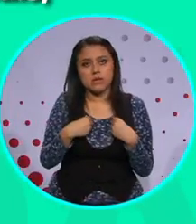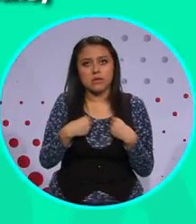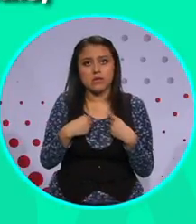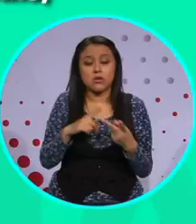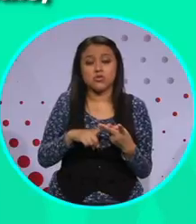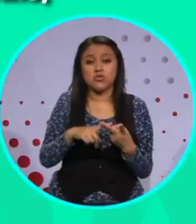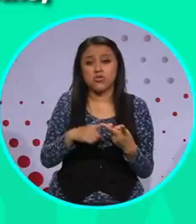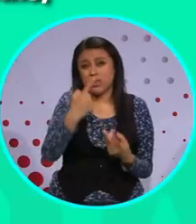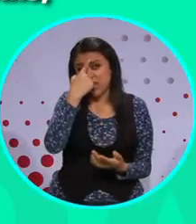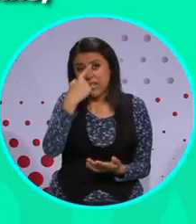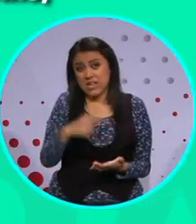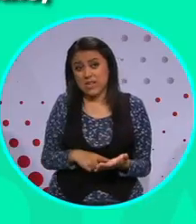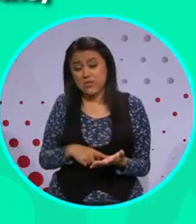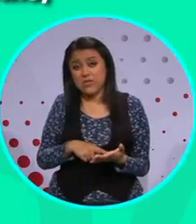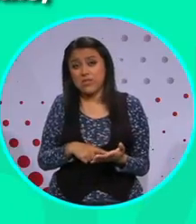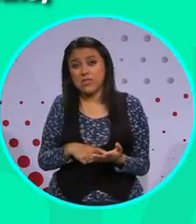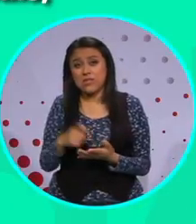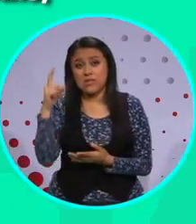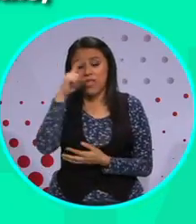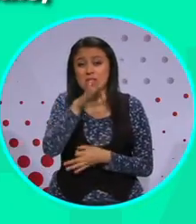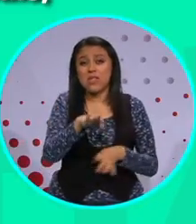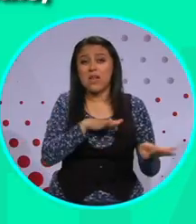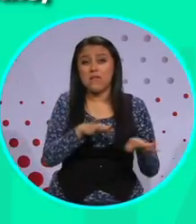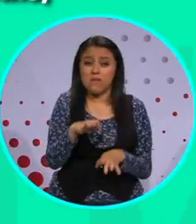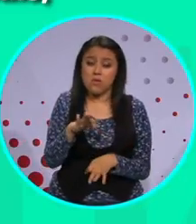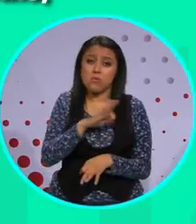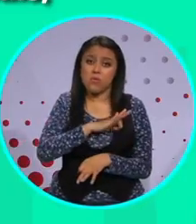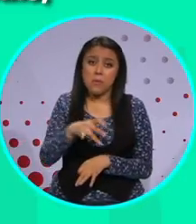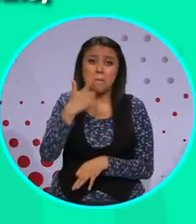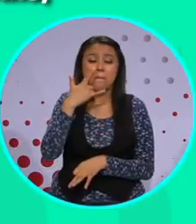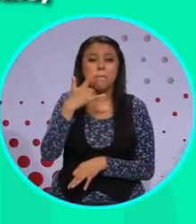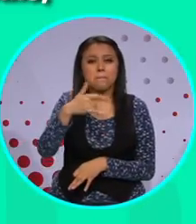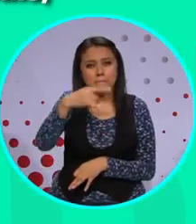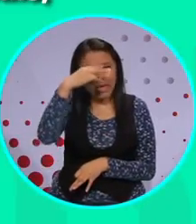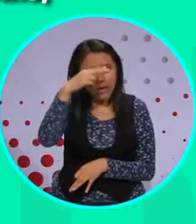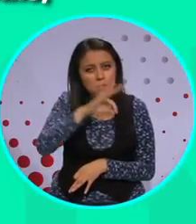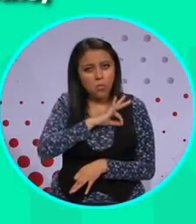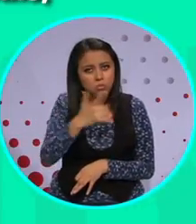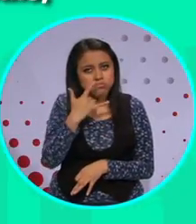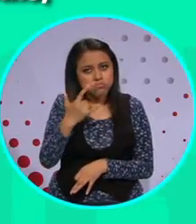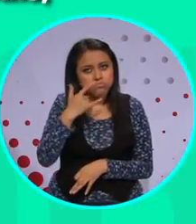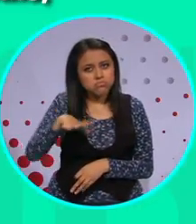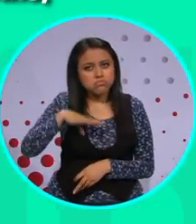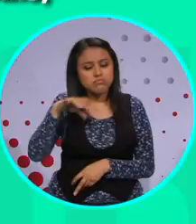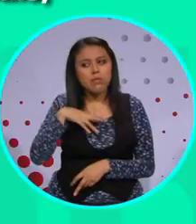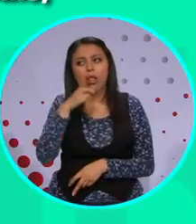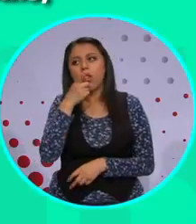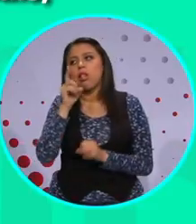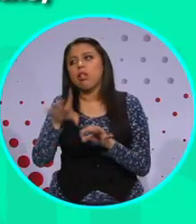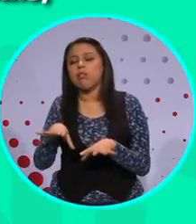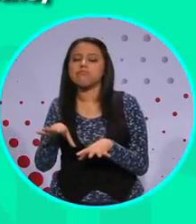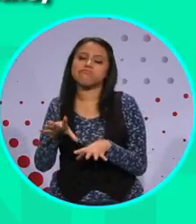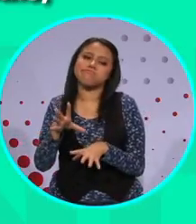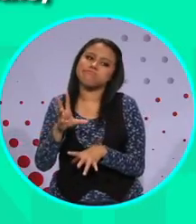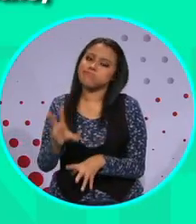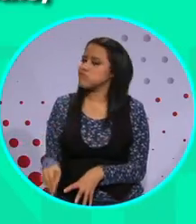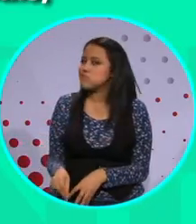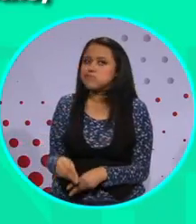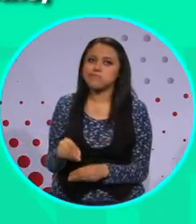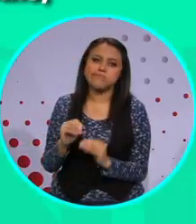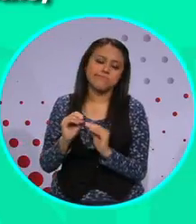que el trabajo duro y constante es lo que hace que el mexicano pues salga adelante que no dejarse caer por las hermanas situaciones